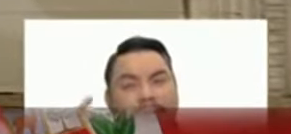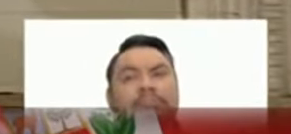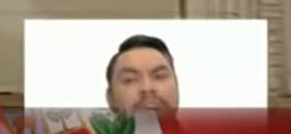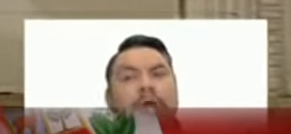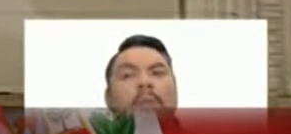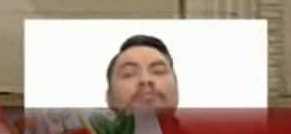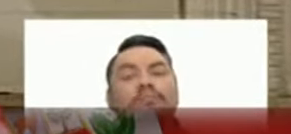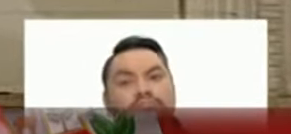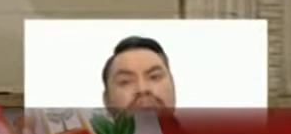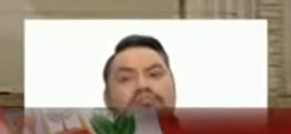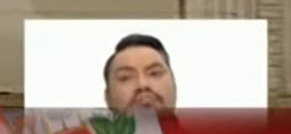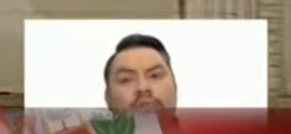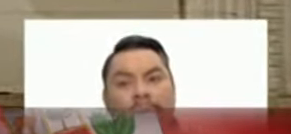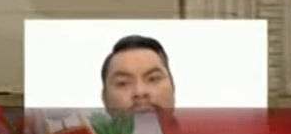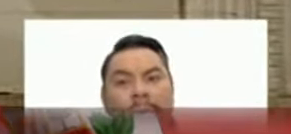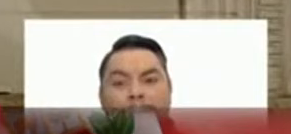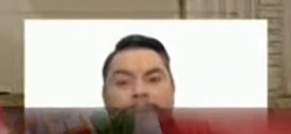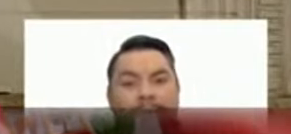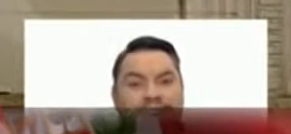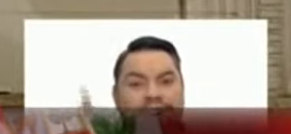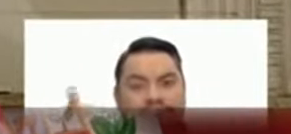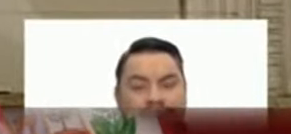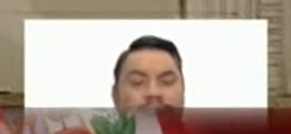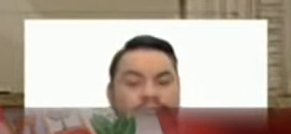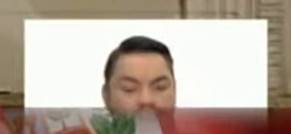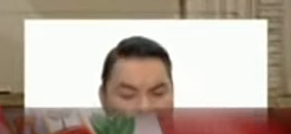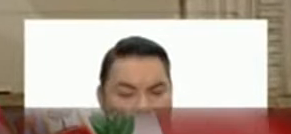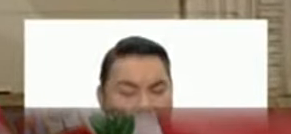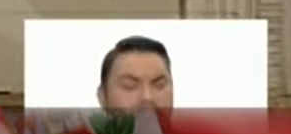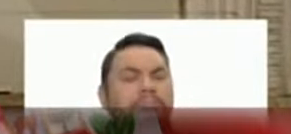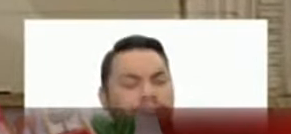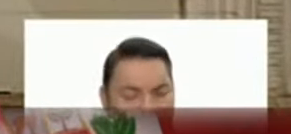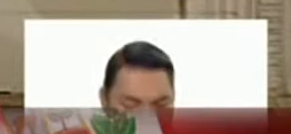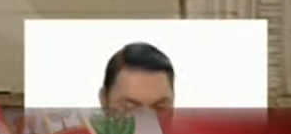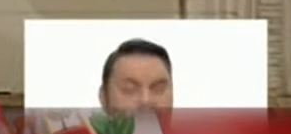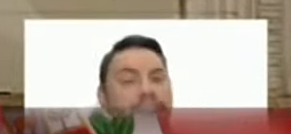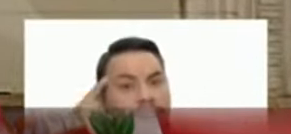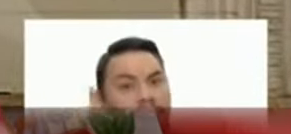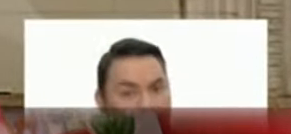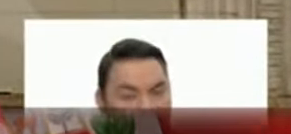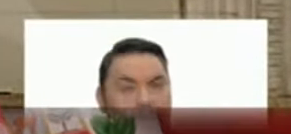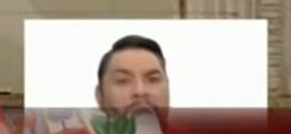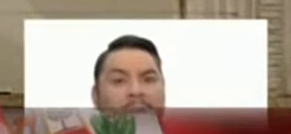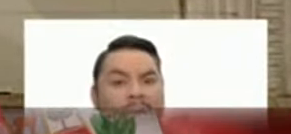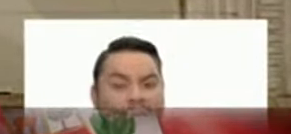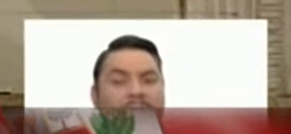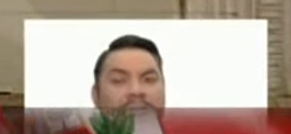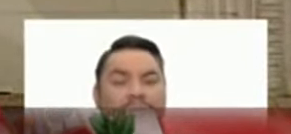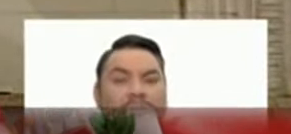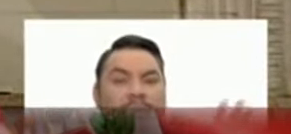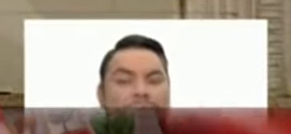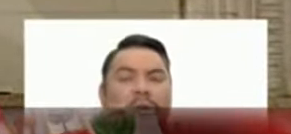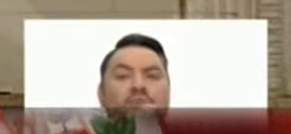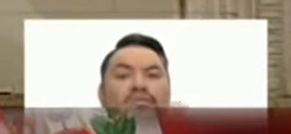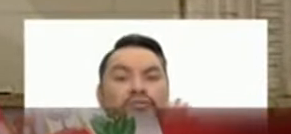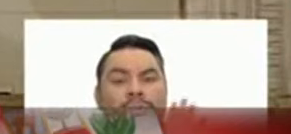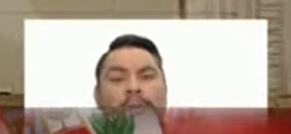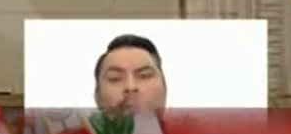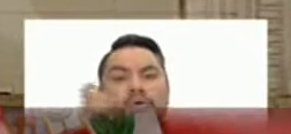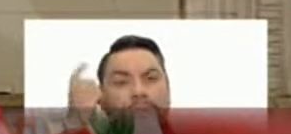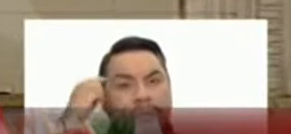señor Presidente del Consejo de Ministros, de conformidad con el artículo 122 de la Constitución Política del